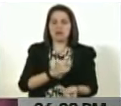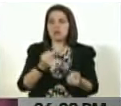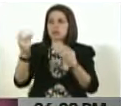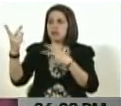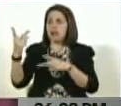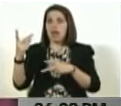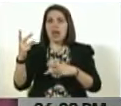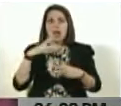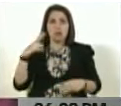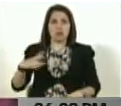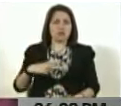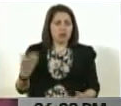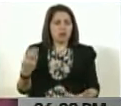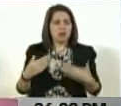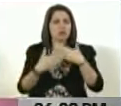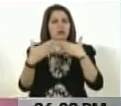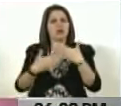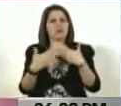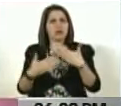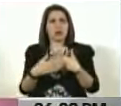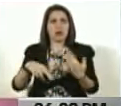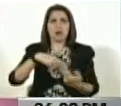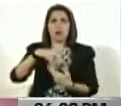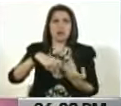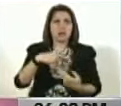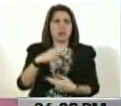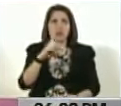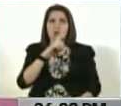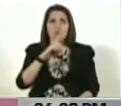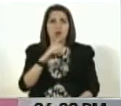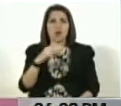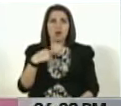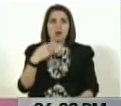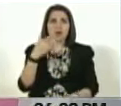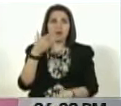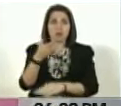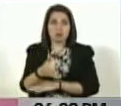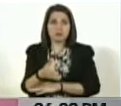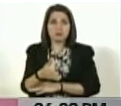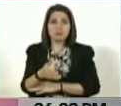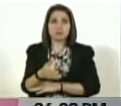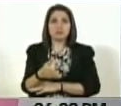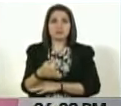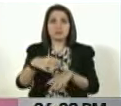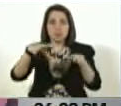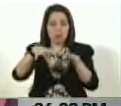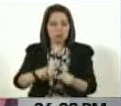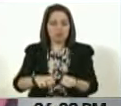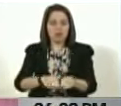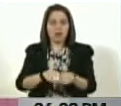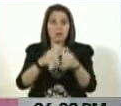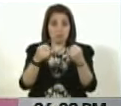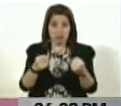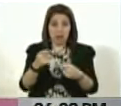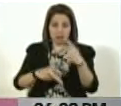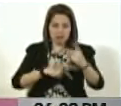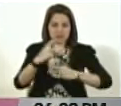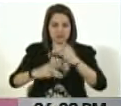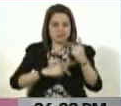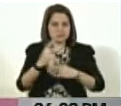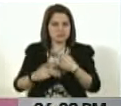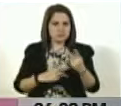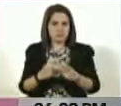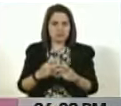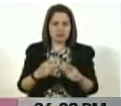para que siga conspirando contra la revolución. Nosotros no nada más vamos a la conquista del pan en el procesamiento, es decir, no nada